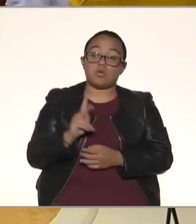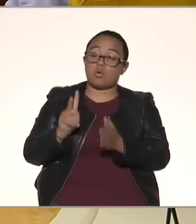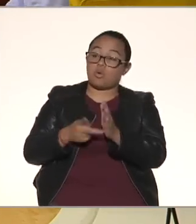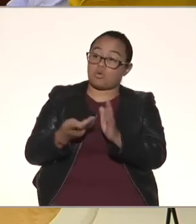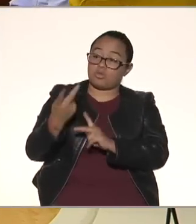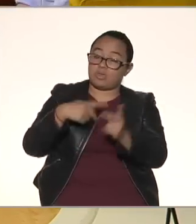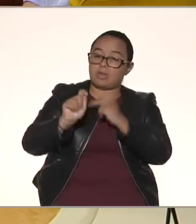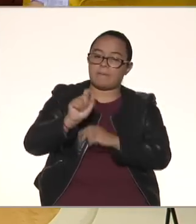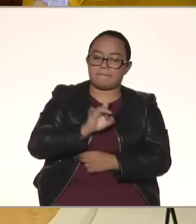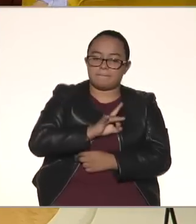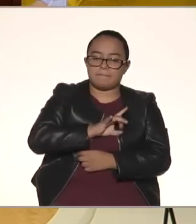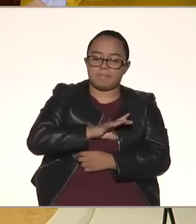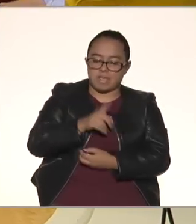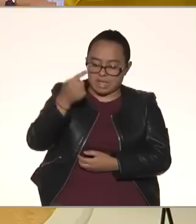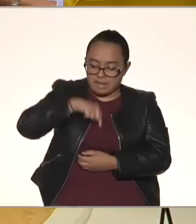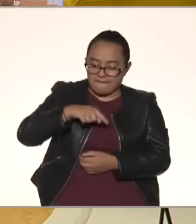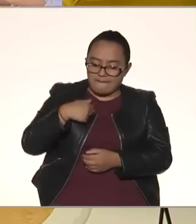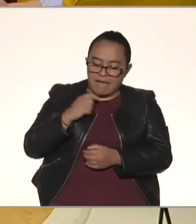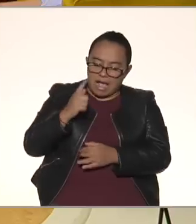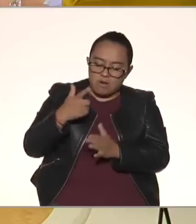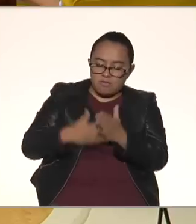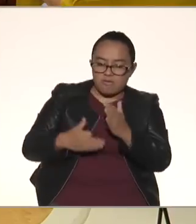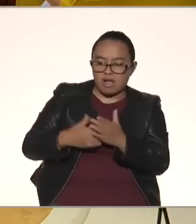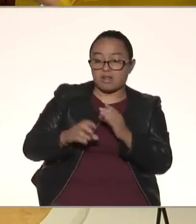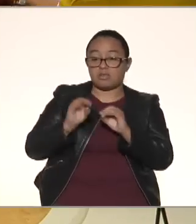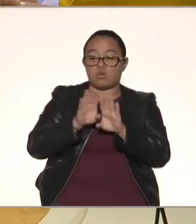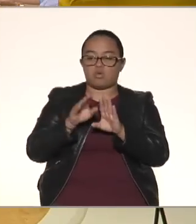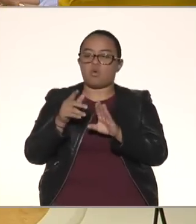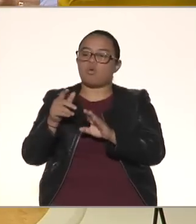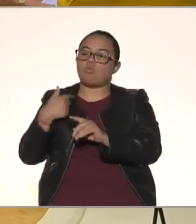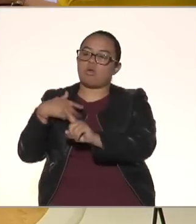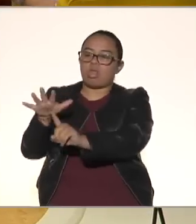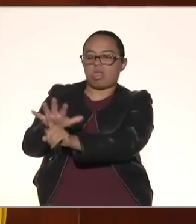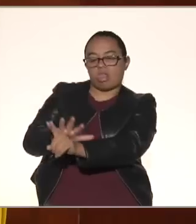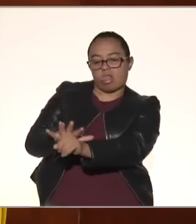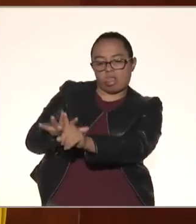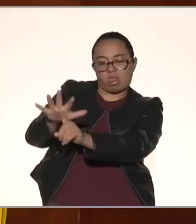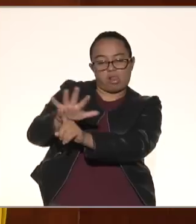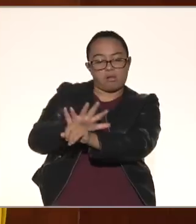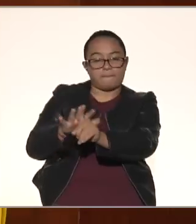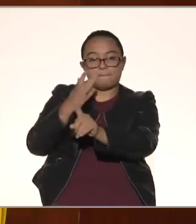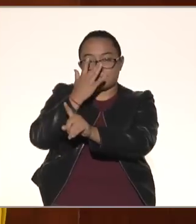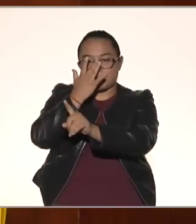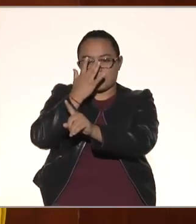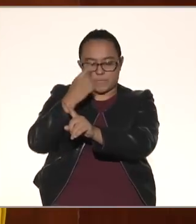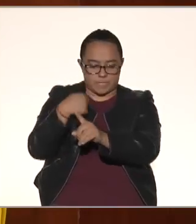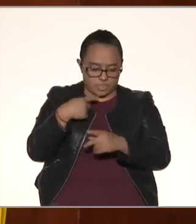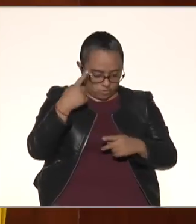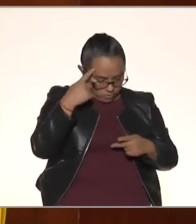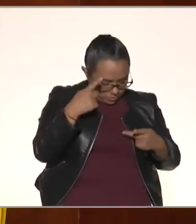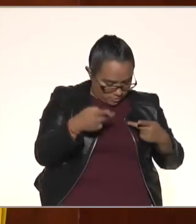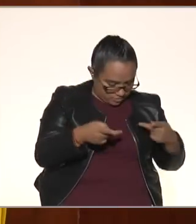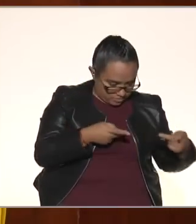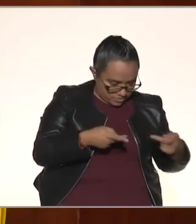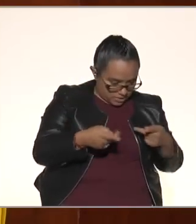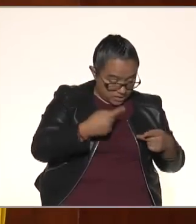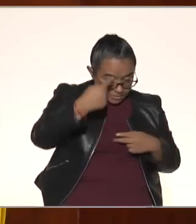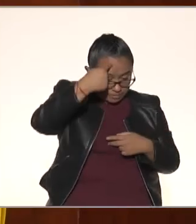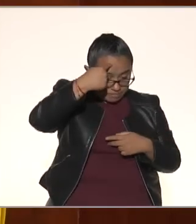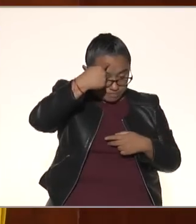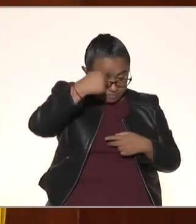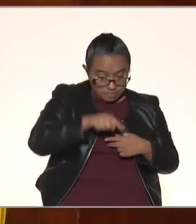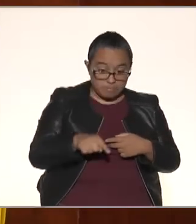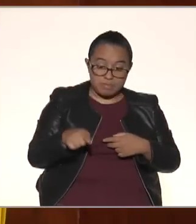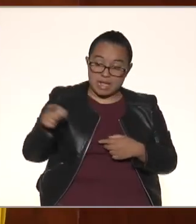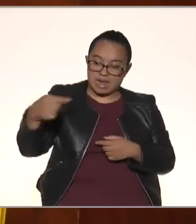de esta psicología de la carencia, del ego, de la manipulación, haz estrategias para que tengas a tu